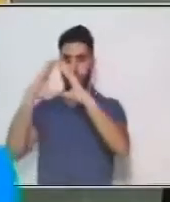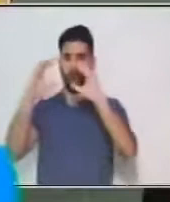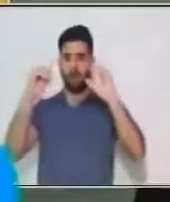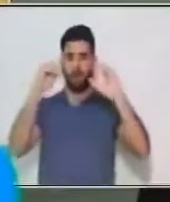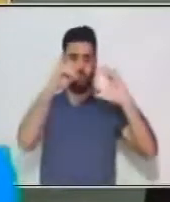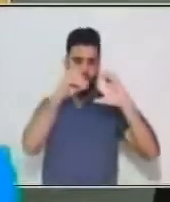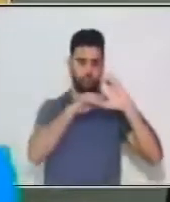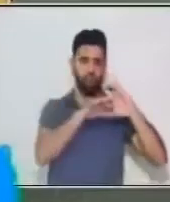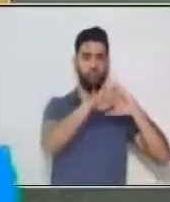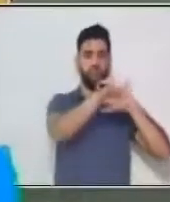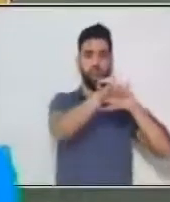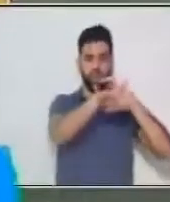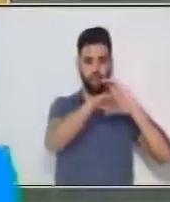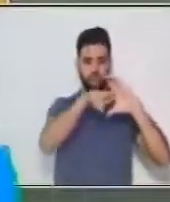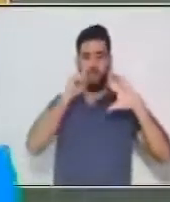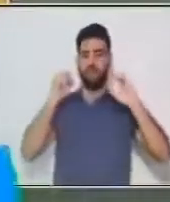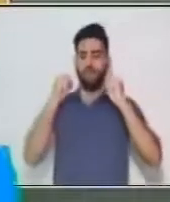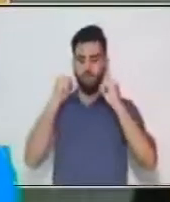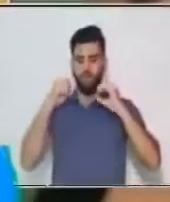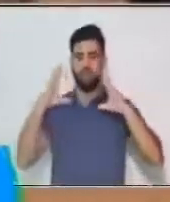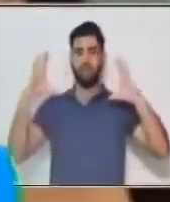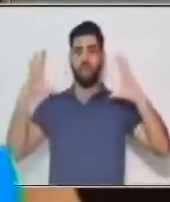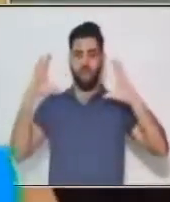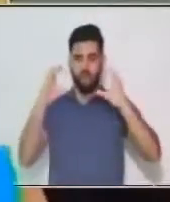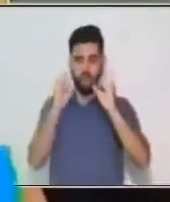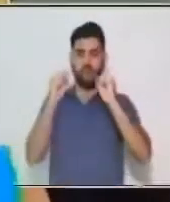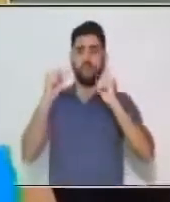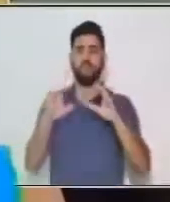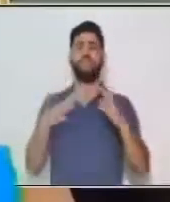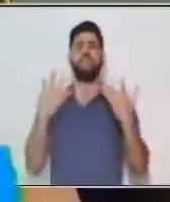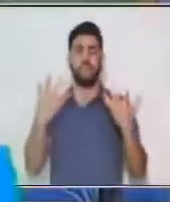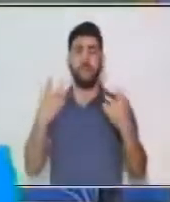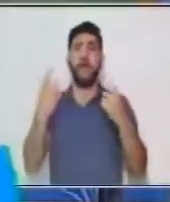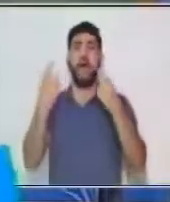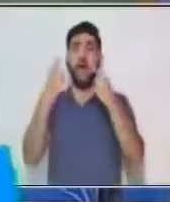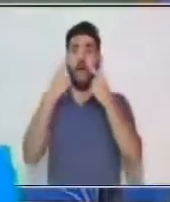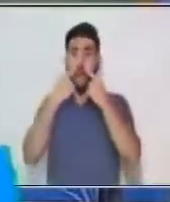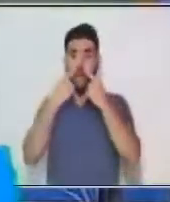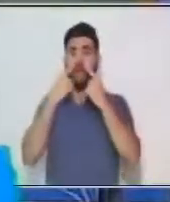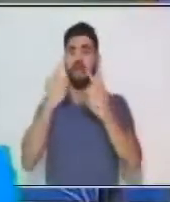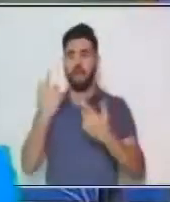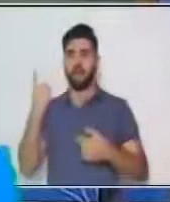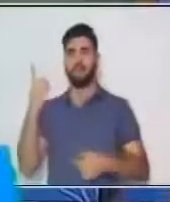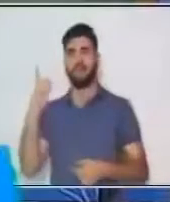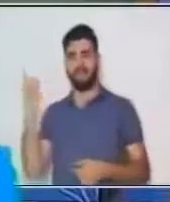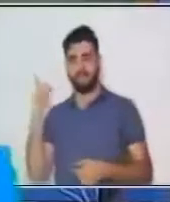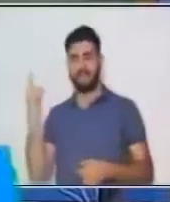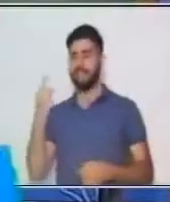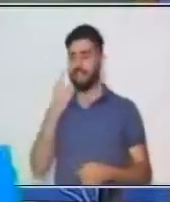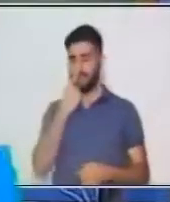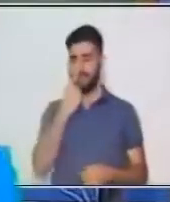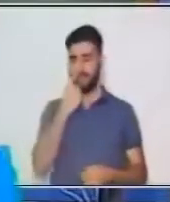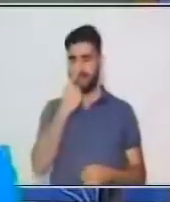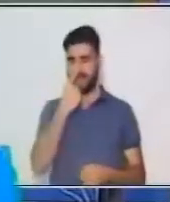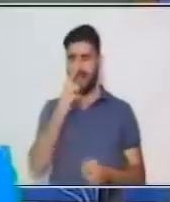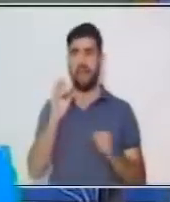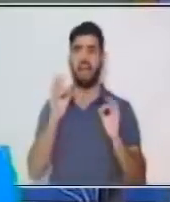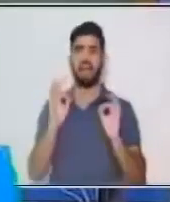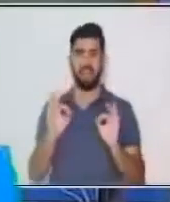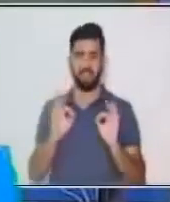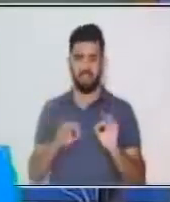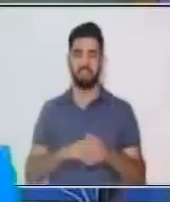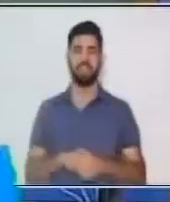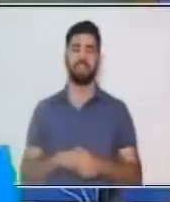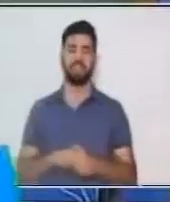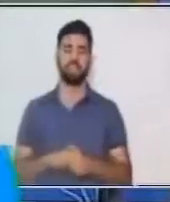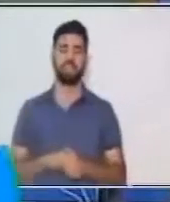el ya respirado. Muy bien. ¿A qué sentidos nos referimos? Nos referimos al sentido